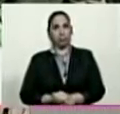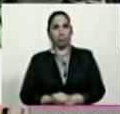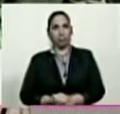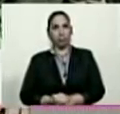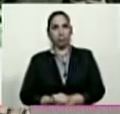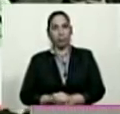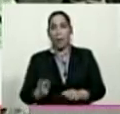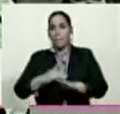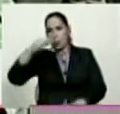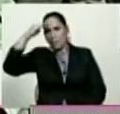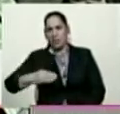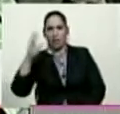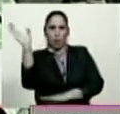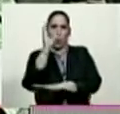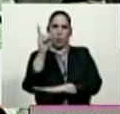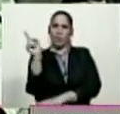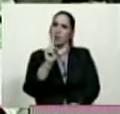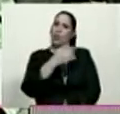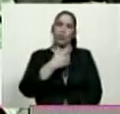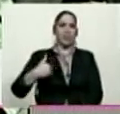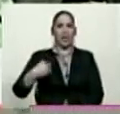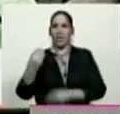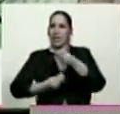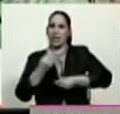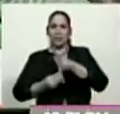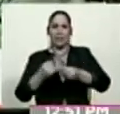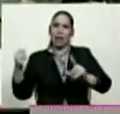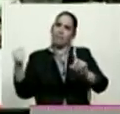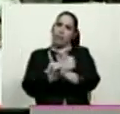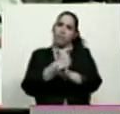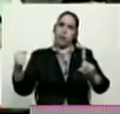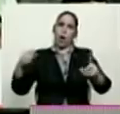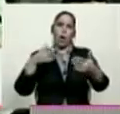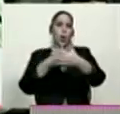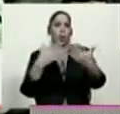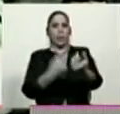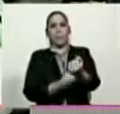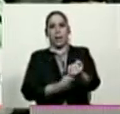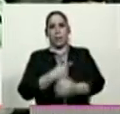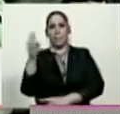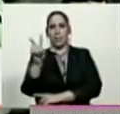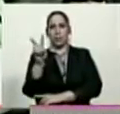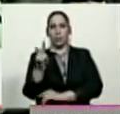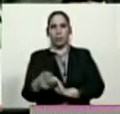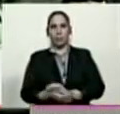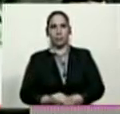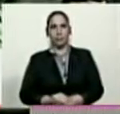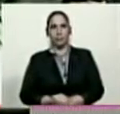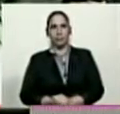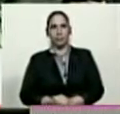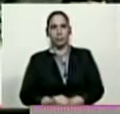Porque los militares colombianos se niegan a prestarse una agresión contra su hermana Venezuela.